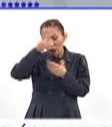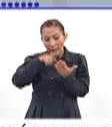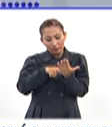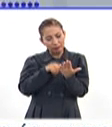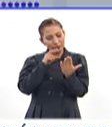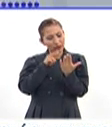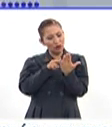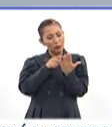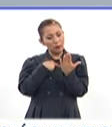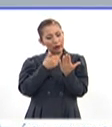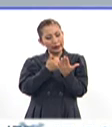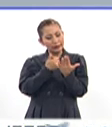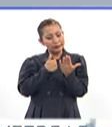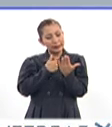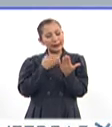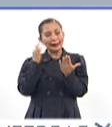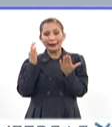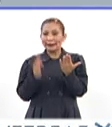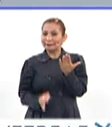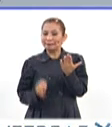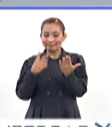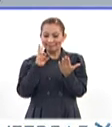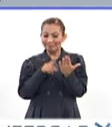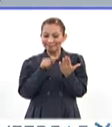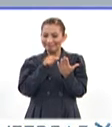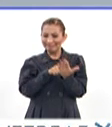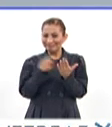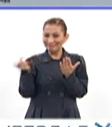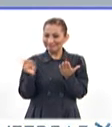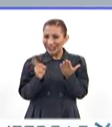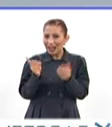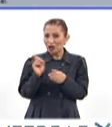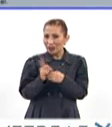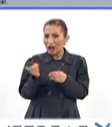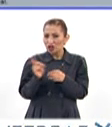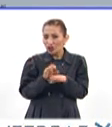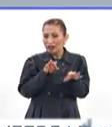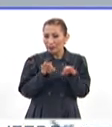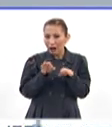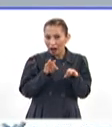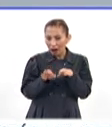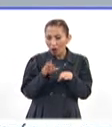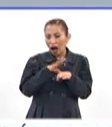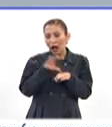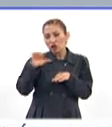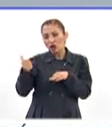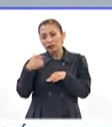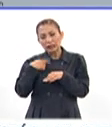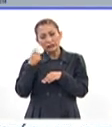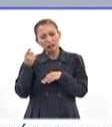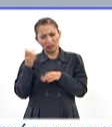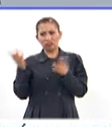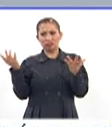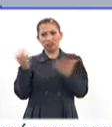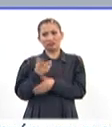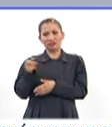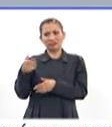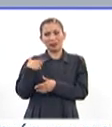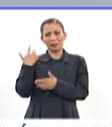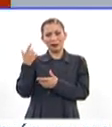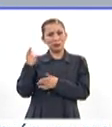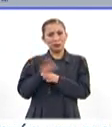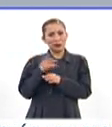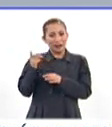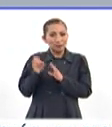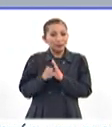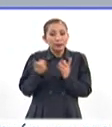cultural. Hay cosas que nos confirman la realidad día a día del trabajo, hay otras que decimos, órale, ¿no? Como entender,